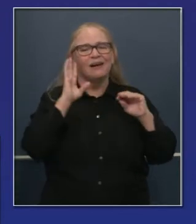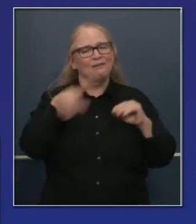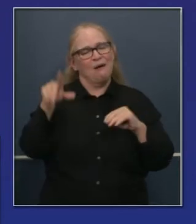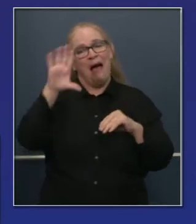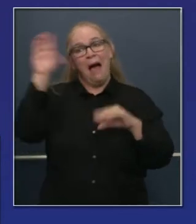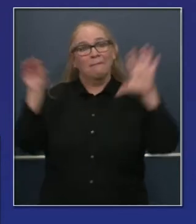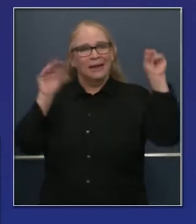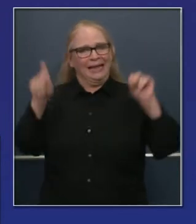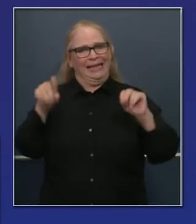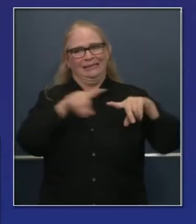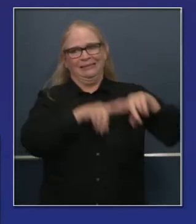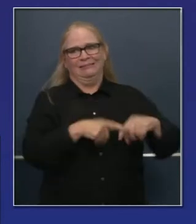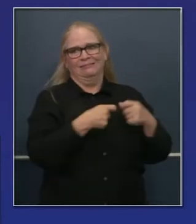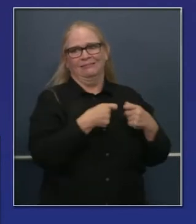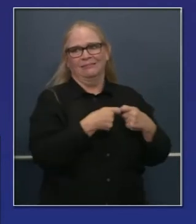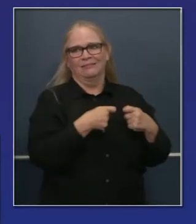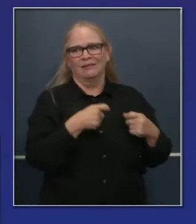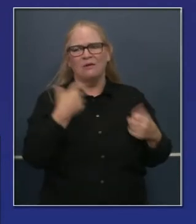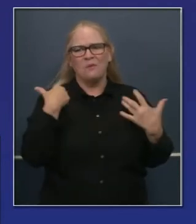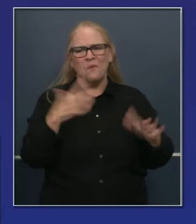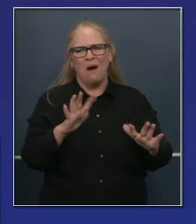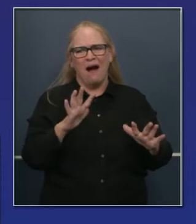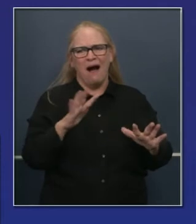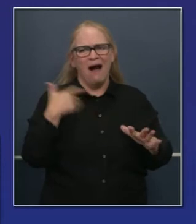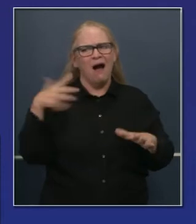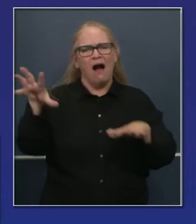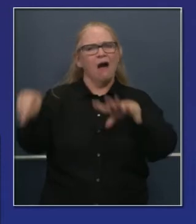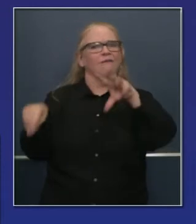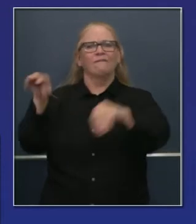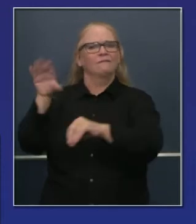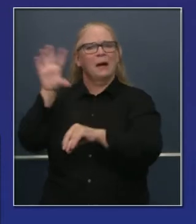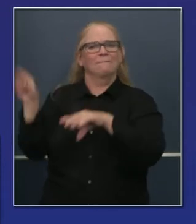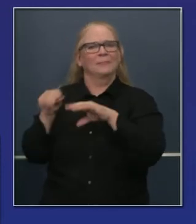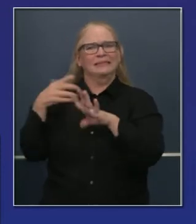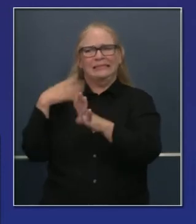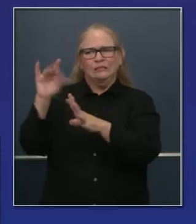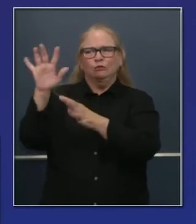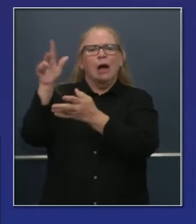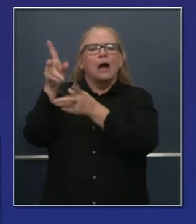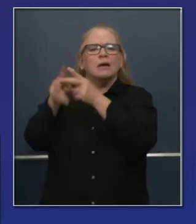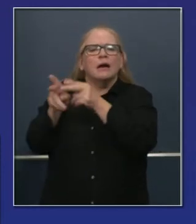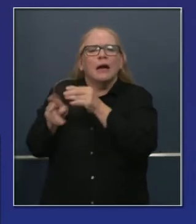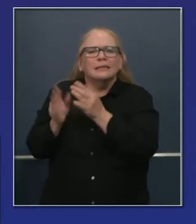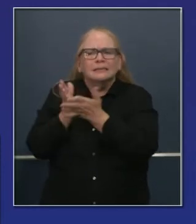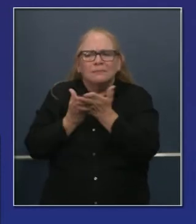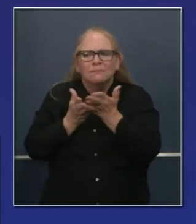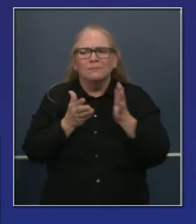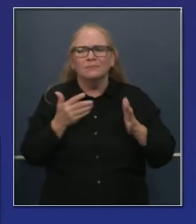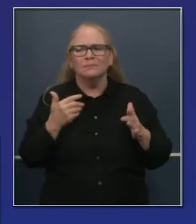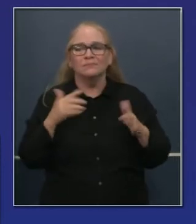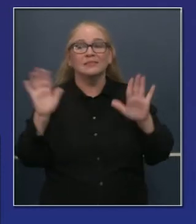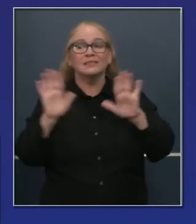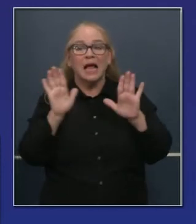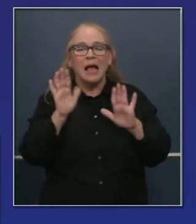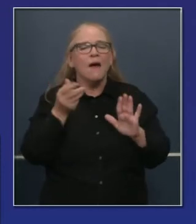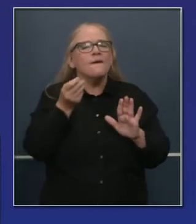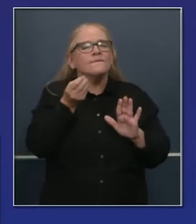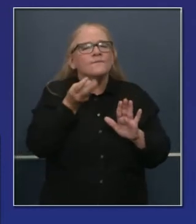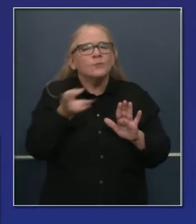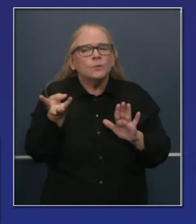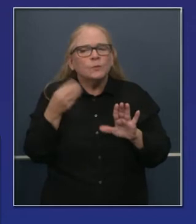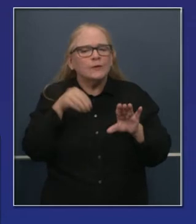la carga eléctrica del sistema para poder proporcionar ese servicio sin interrupciones el domingo vimos una interrupción menor